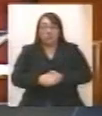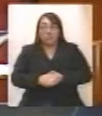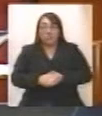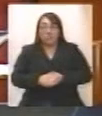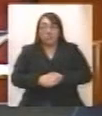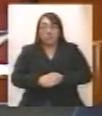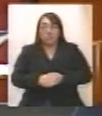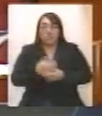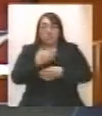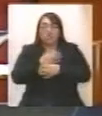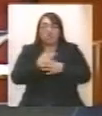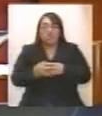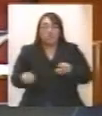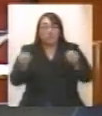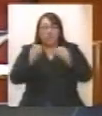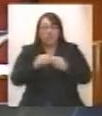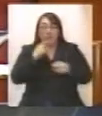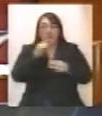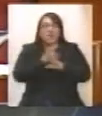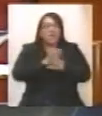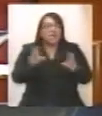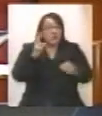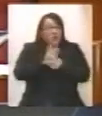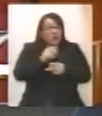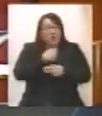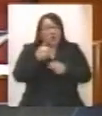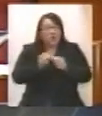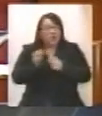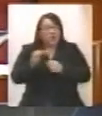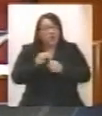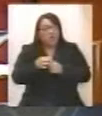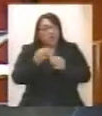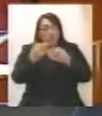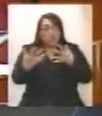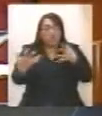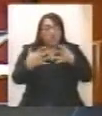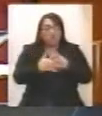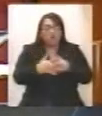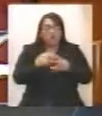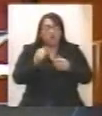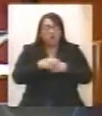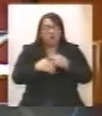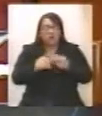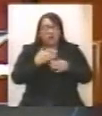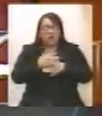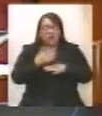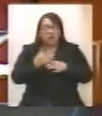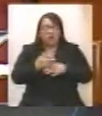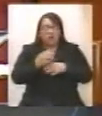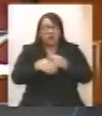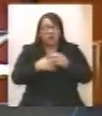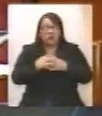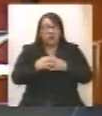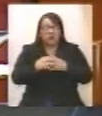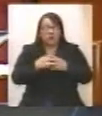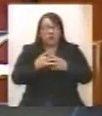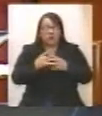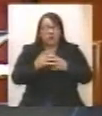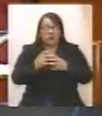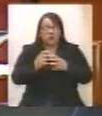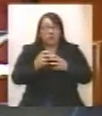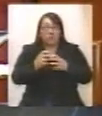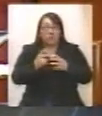La estrategia a aplicar será, sin descuidar otras regiones, la de focalizar la intervención en los departamentos de